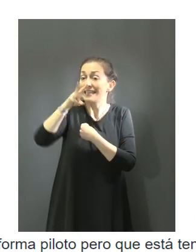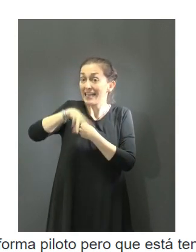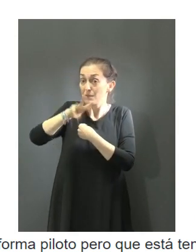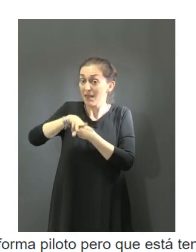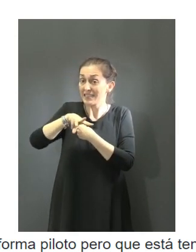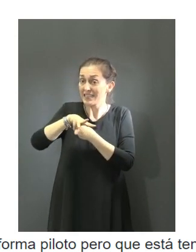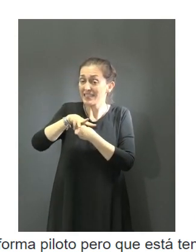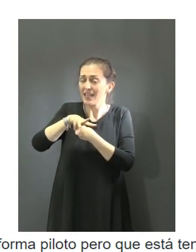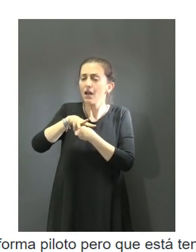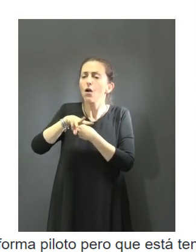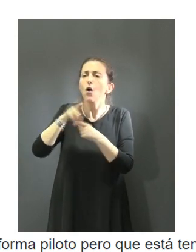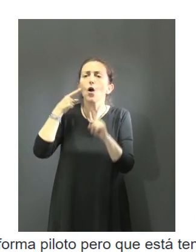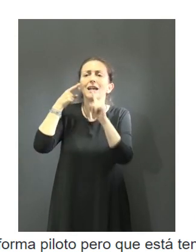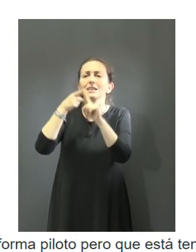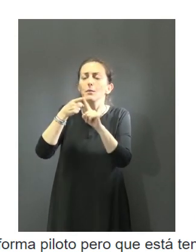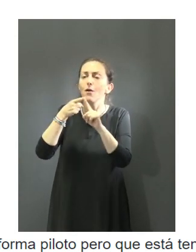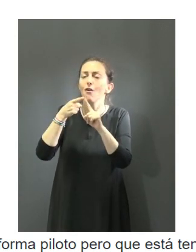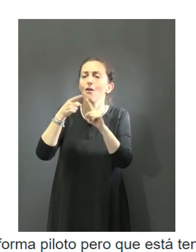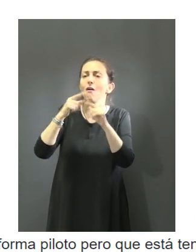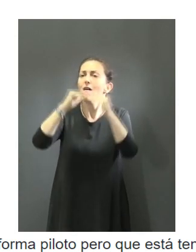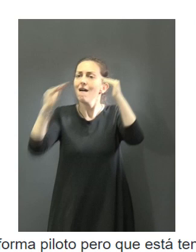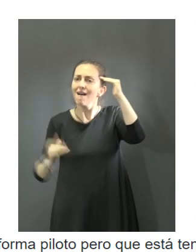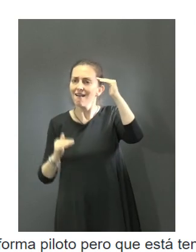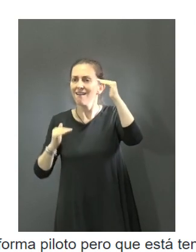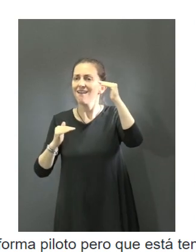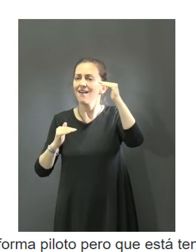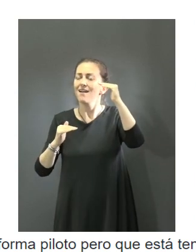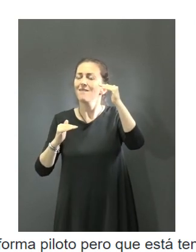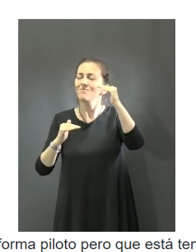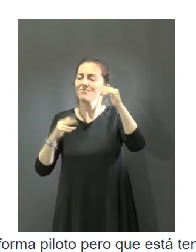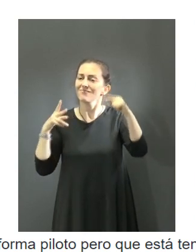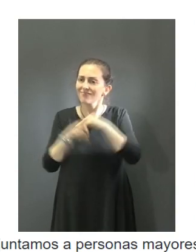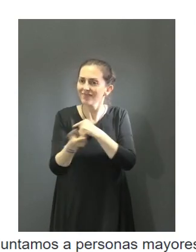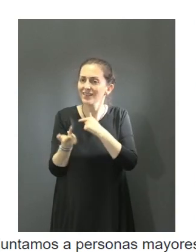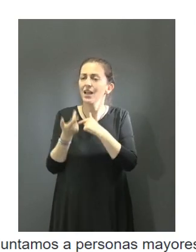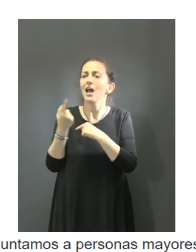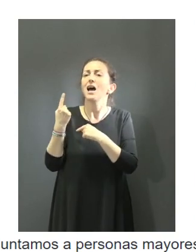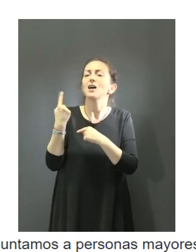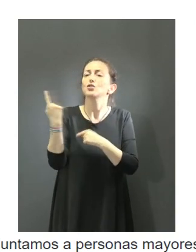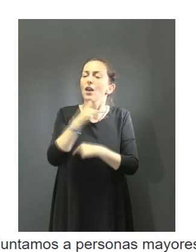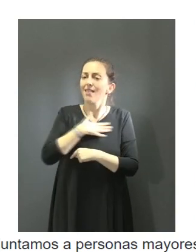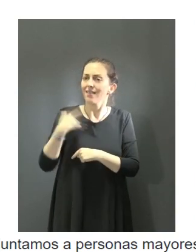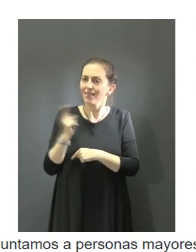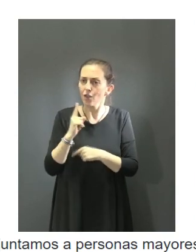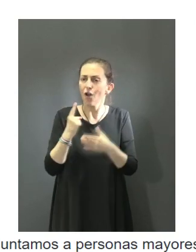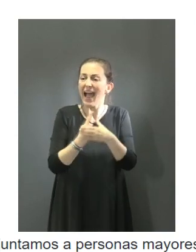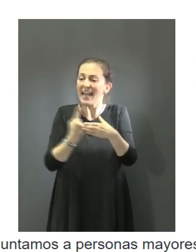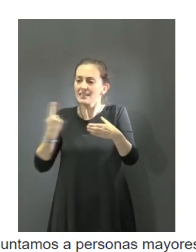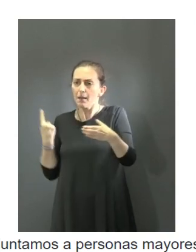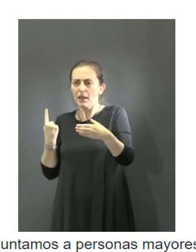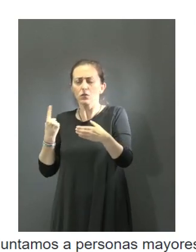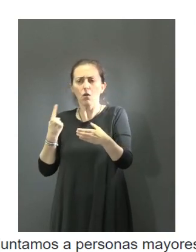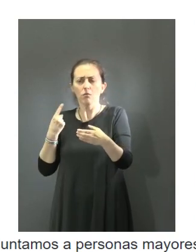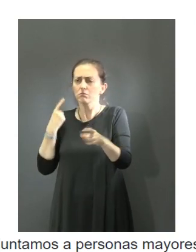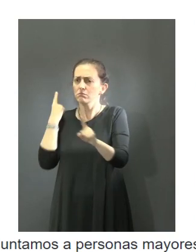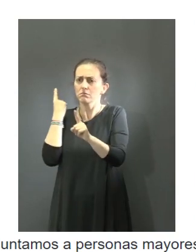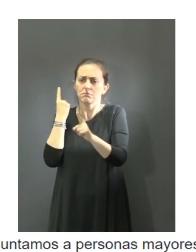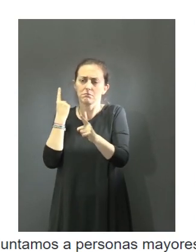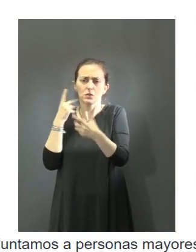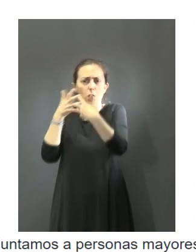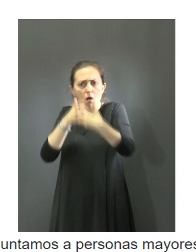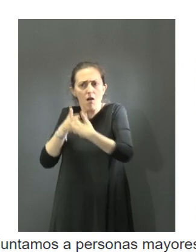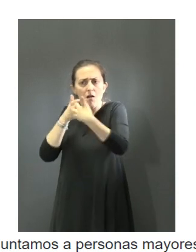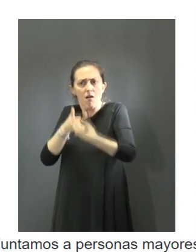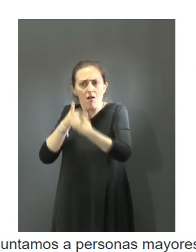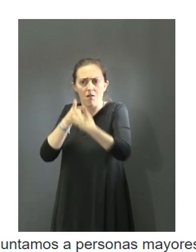meses, luchamos contra la brecha digital, contra la soledad no deseada, contra el aislamiento social y digital,